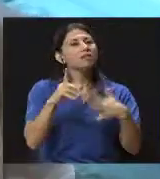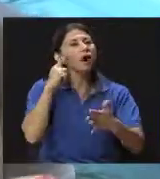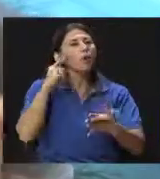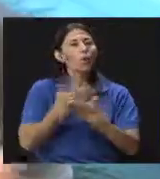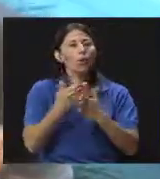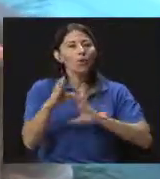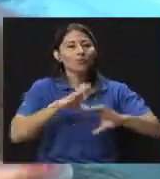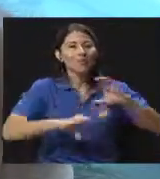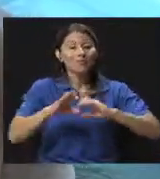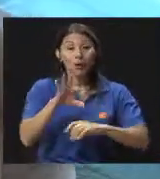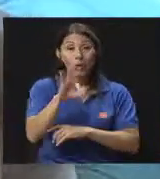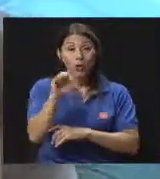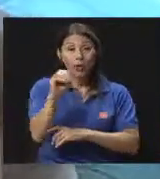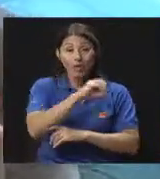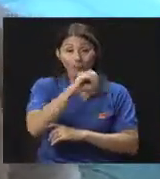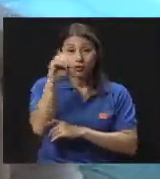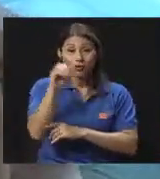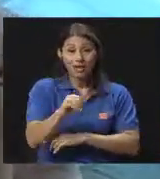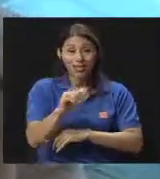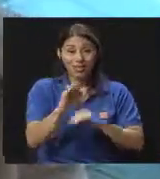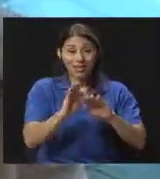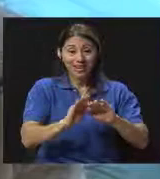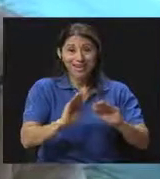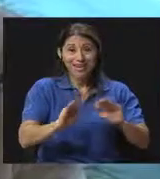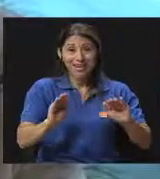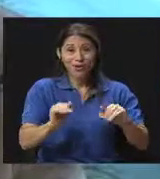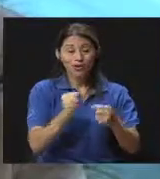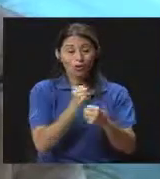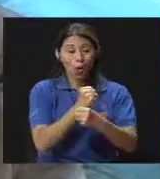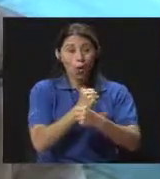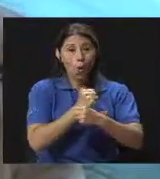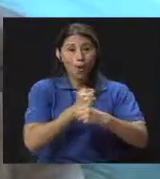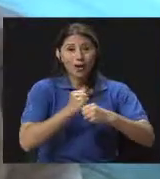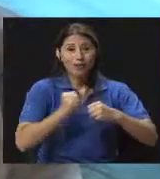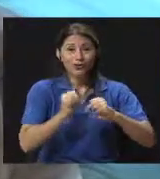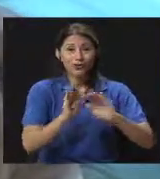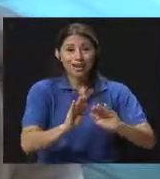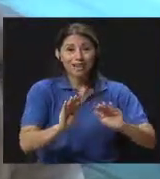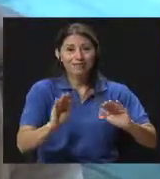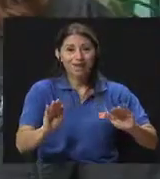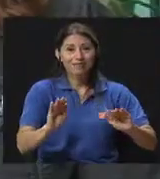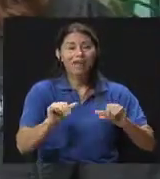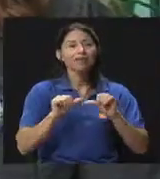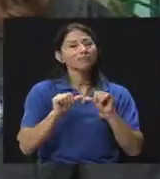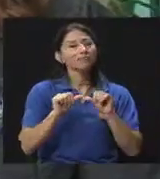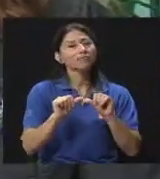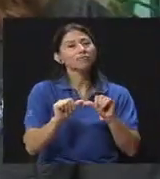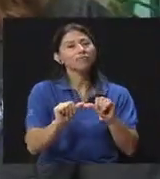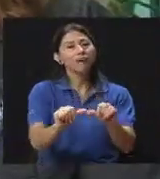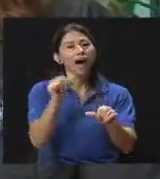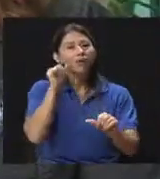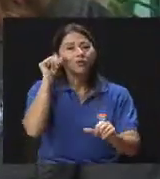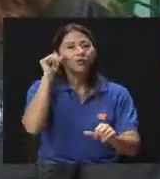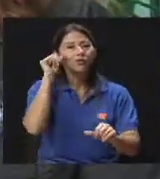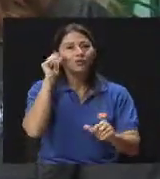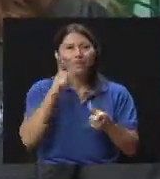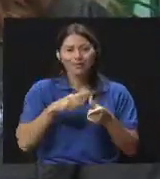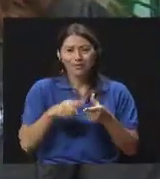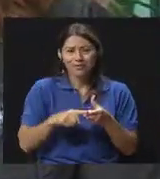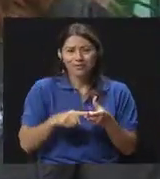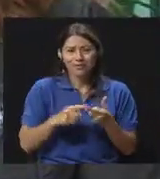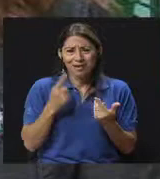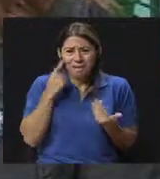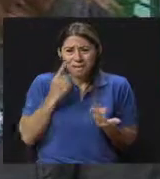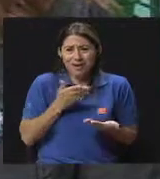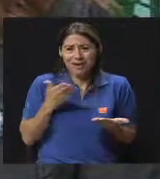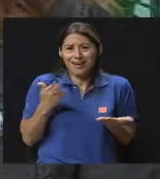de los niños que tienen obesidad en infancia terminan siendo obesos en su etapa de adulto. Entonces, ¿por qué vamos a querer tener niños obesos